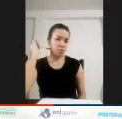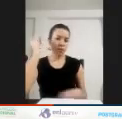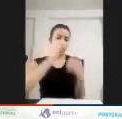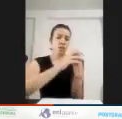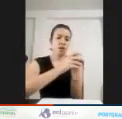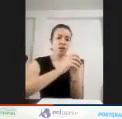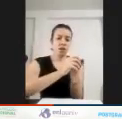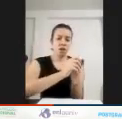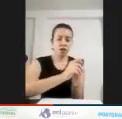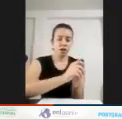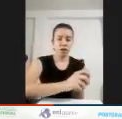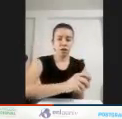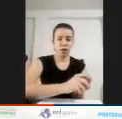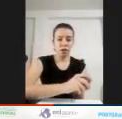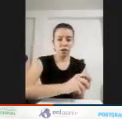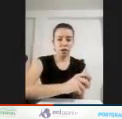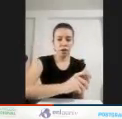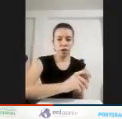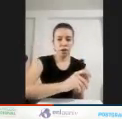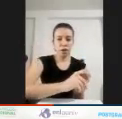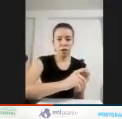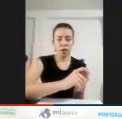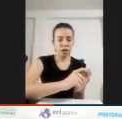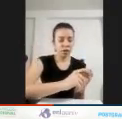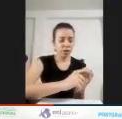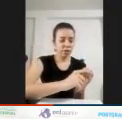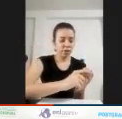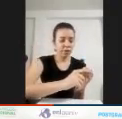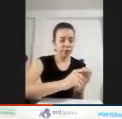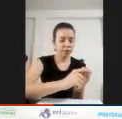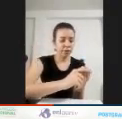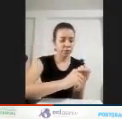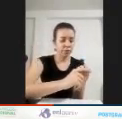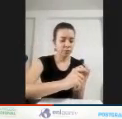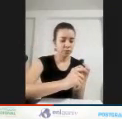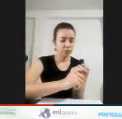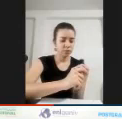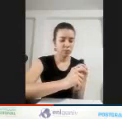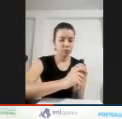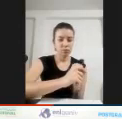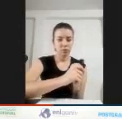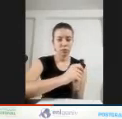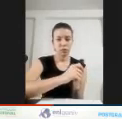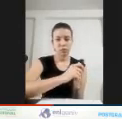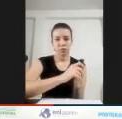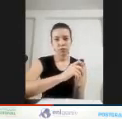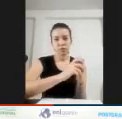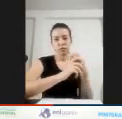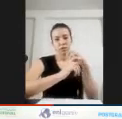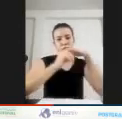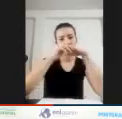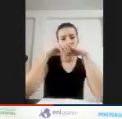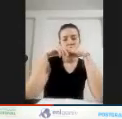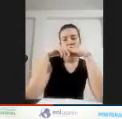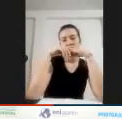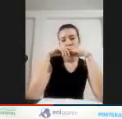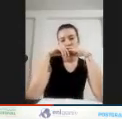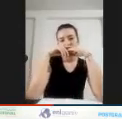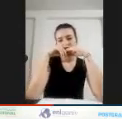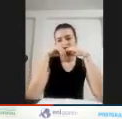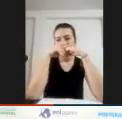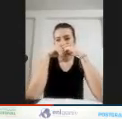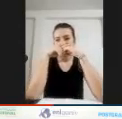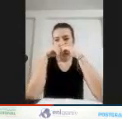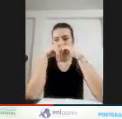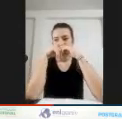Estado, como la Oficina de Salud Central, nos emite. Prohibiciones circulares, que son las que cada vez se